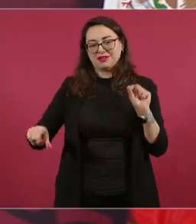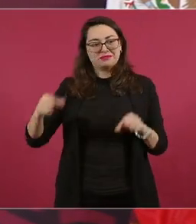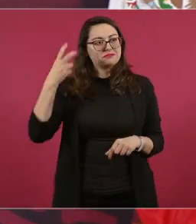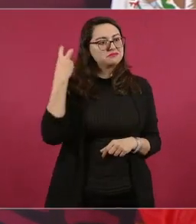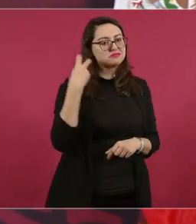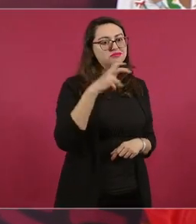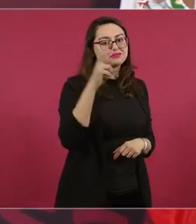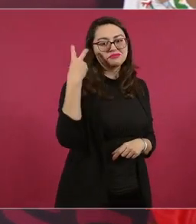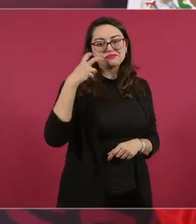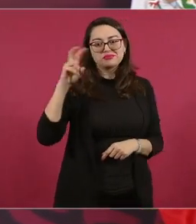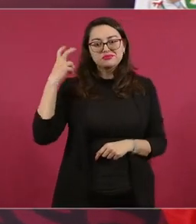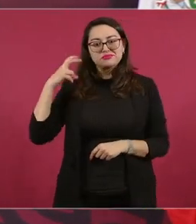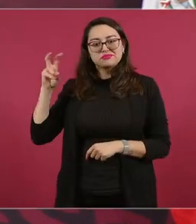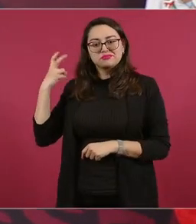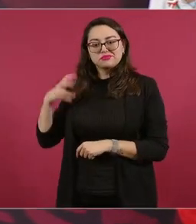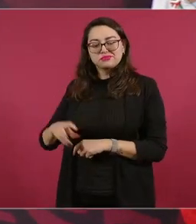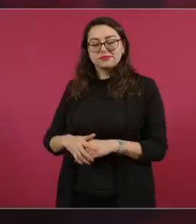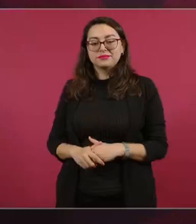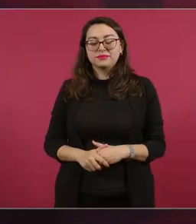ya